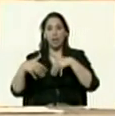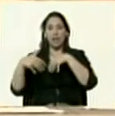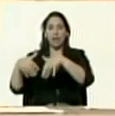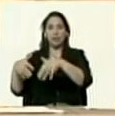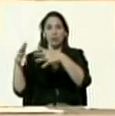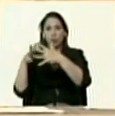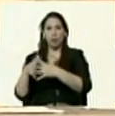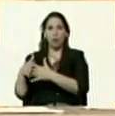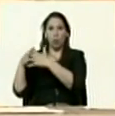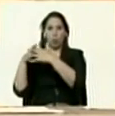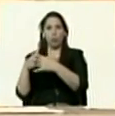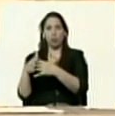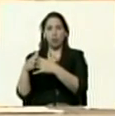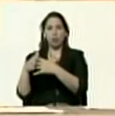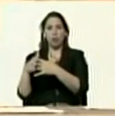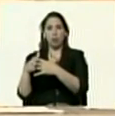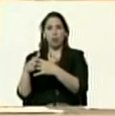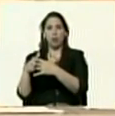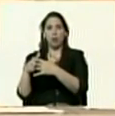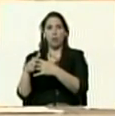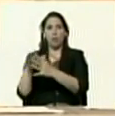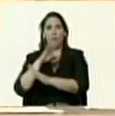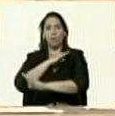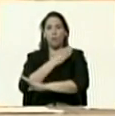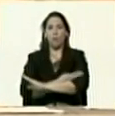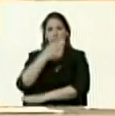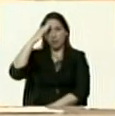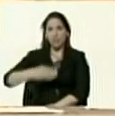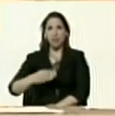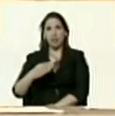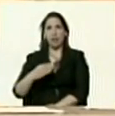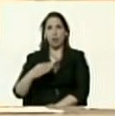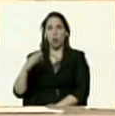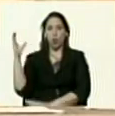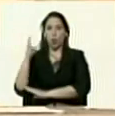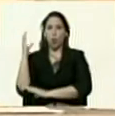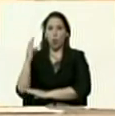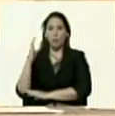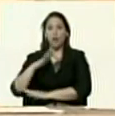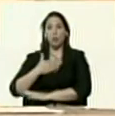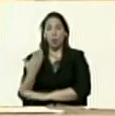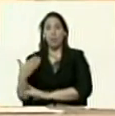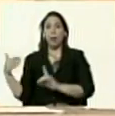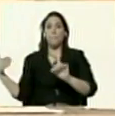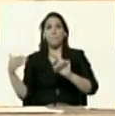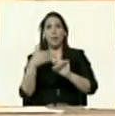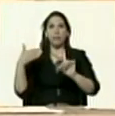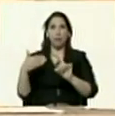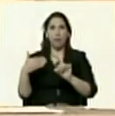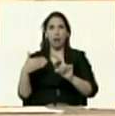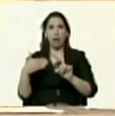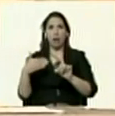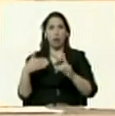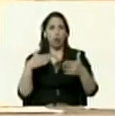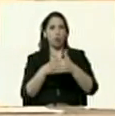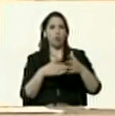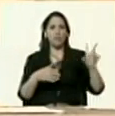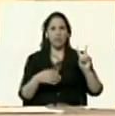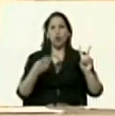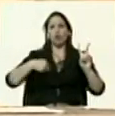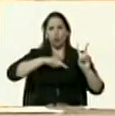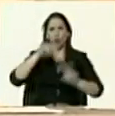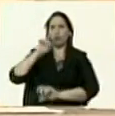Unidos y las fuerzas militares de Colombia que pueda implicar de alguna manera una amenaza a Venezuela. Lo rechazamos,